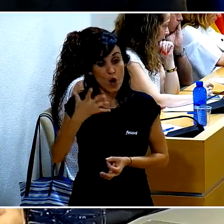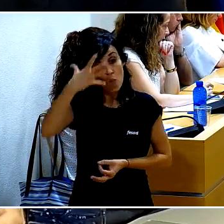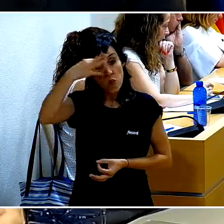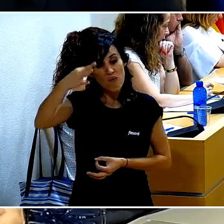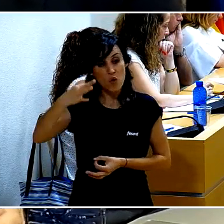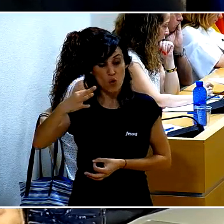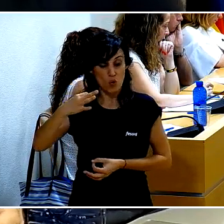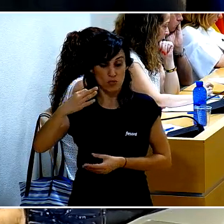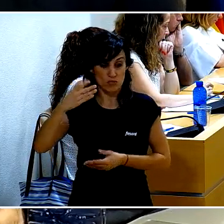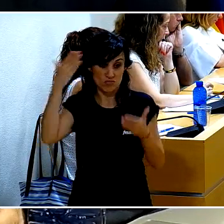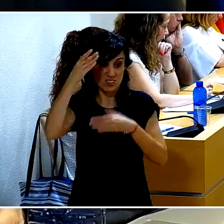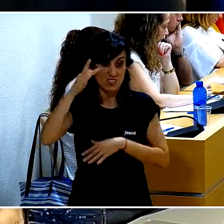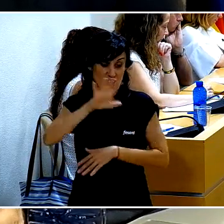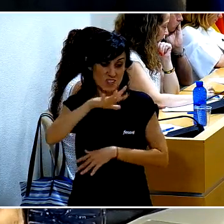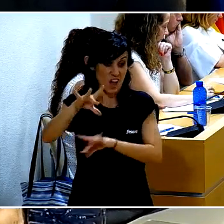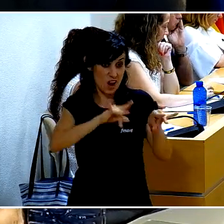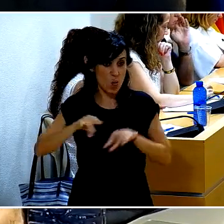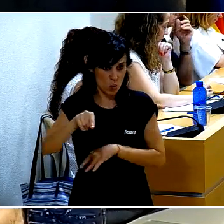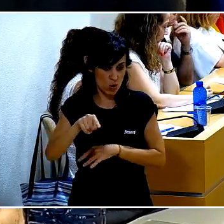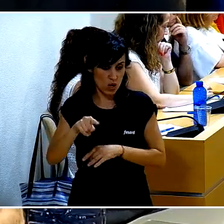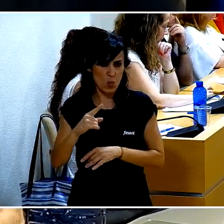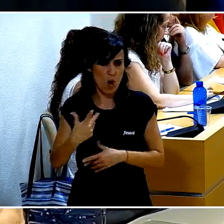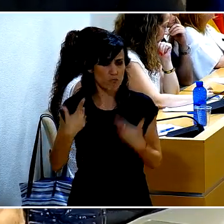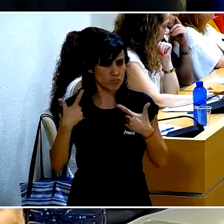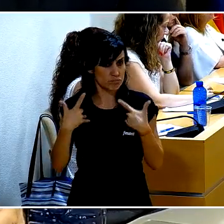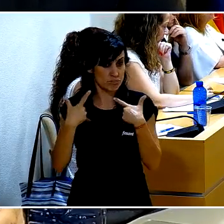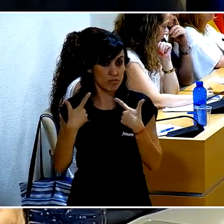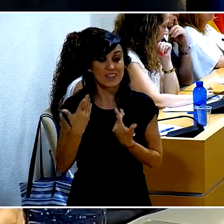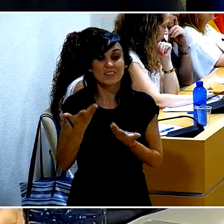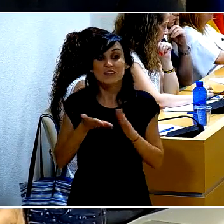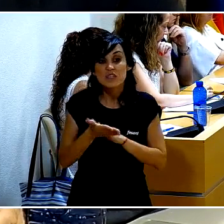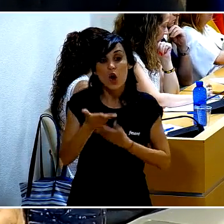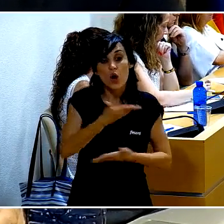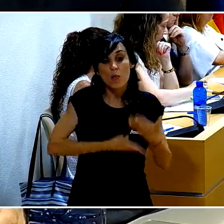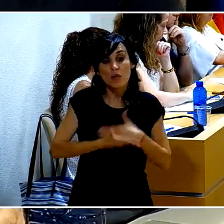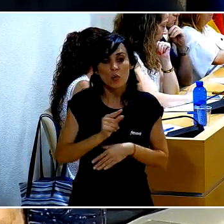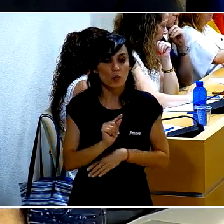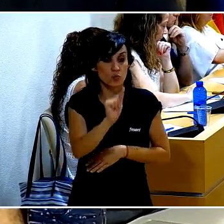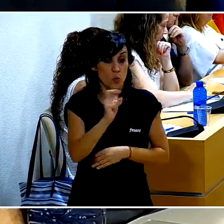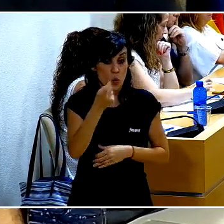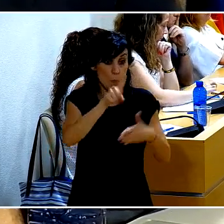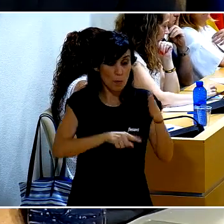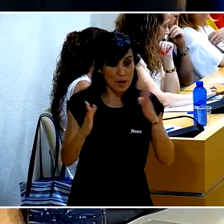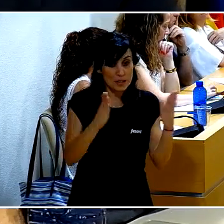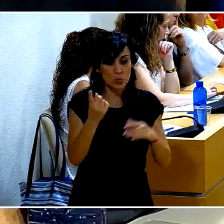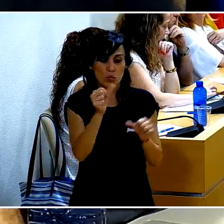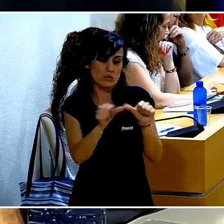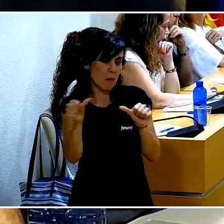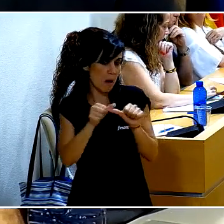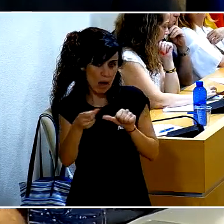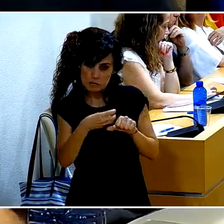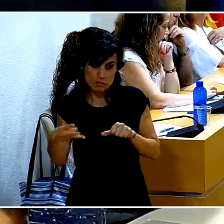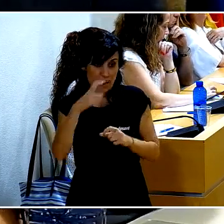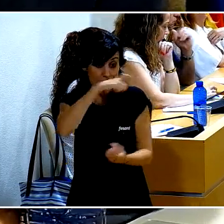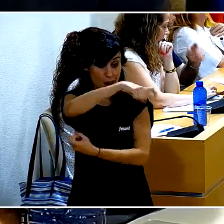sufriendo, que aparte de esta colaboración puntual durante un mes o durante unas semanas al